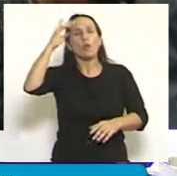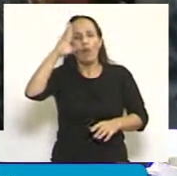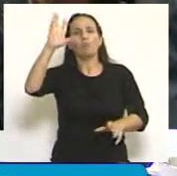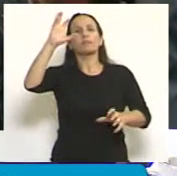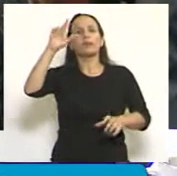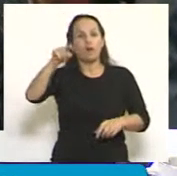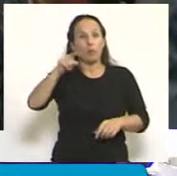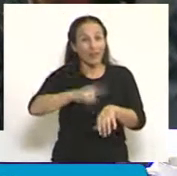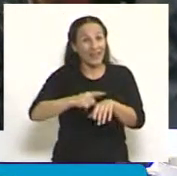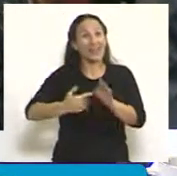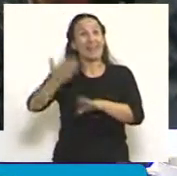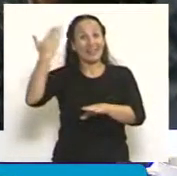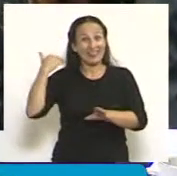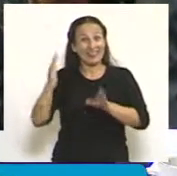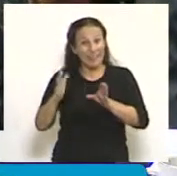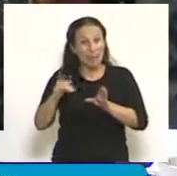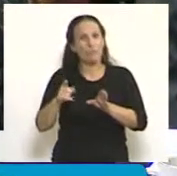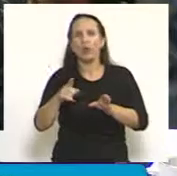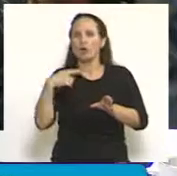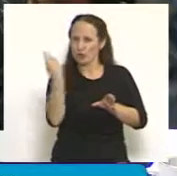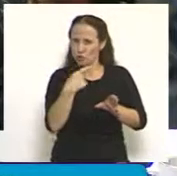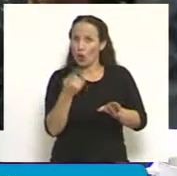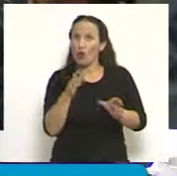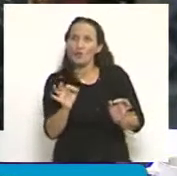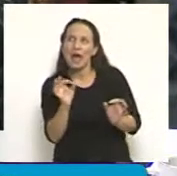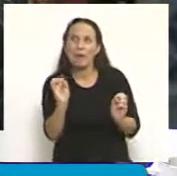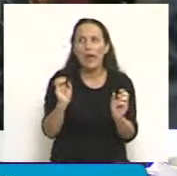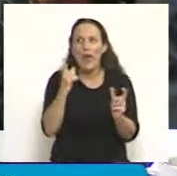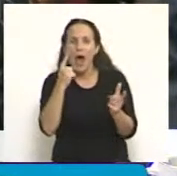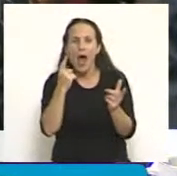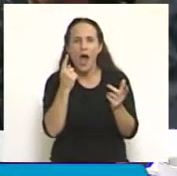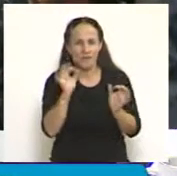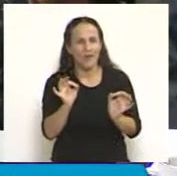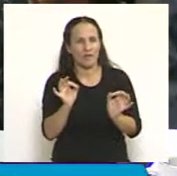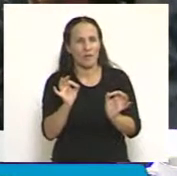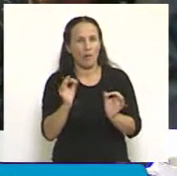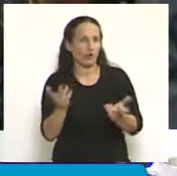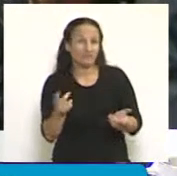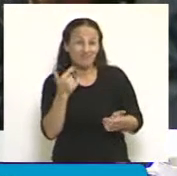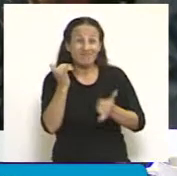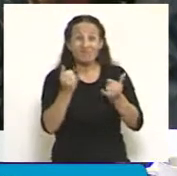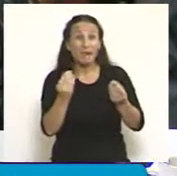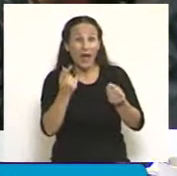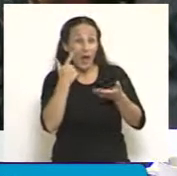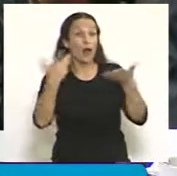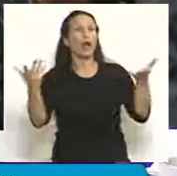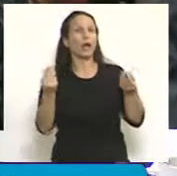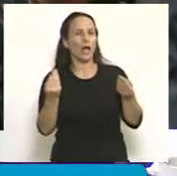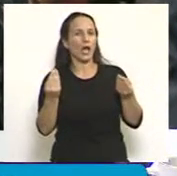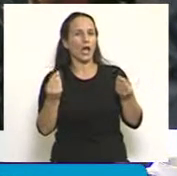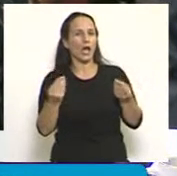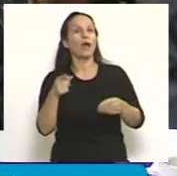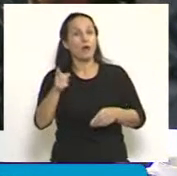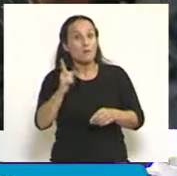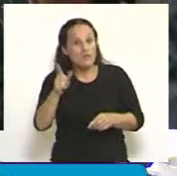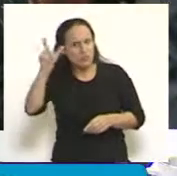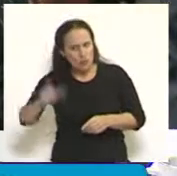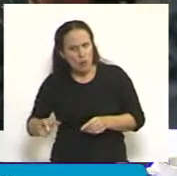y se decía, o por lo menos eso se publicitaba, también lo decía el propio